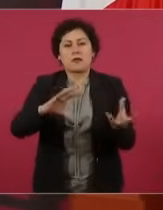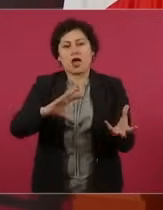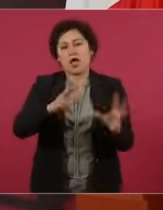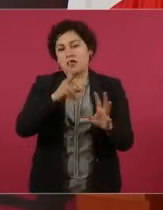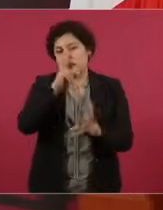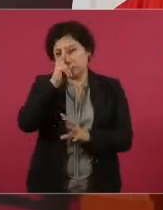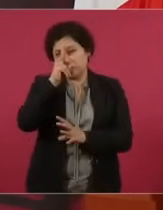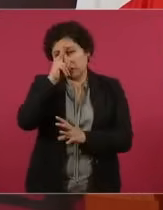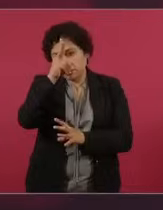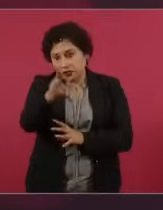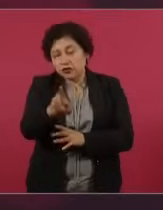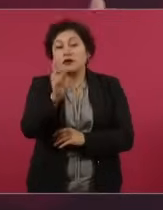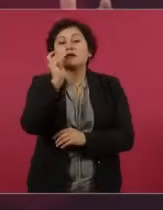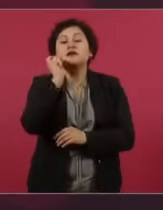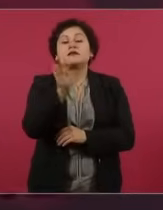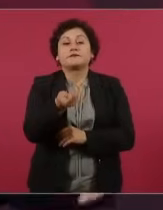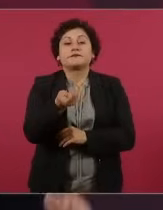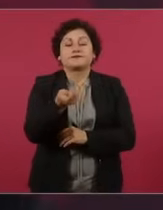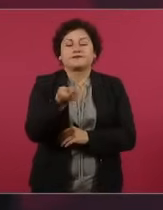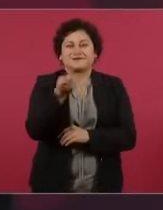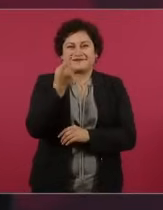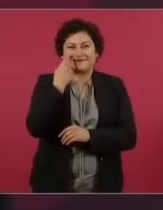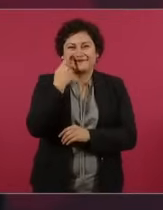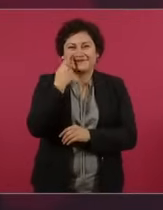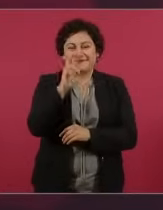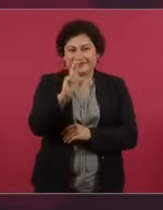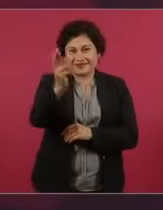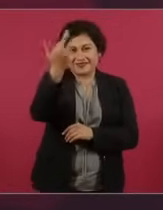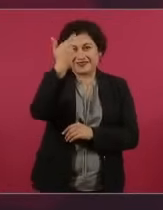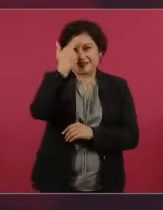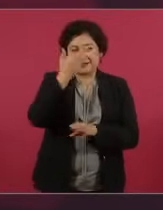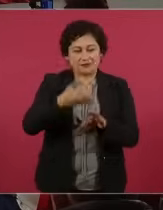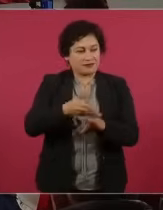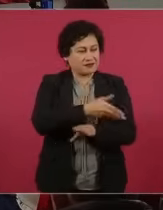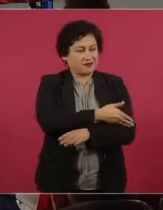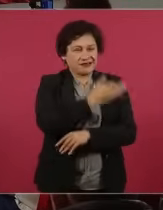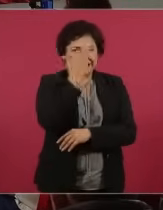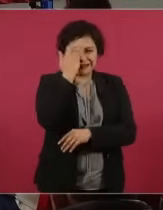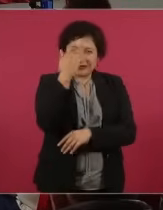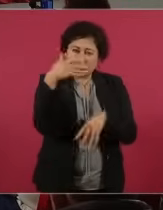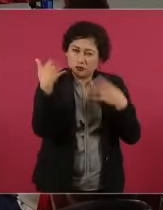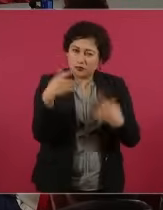cuando estaba la situación más difícil, no sé si con